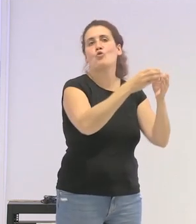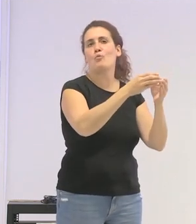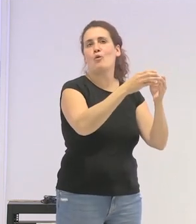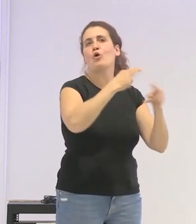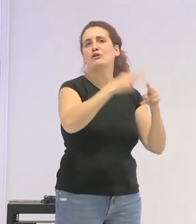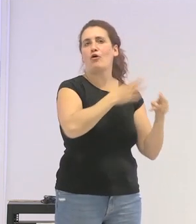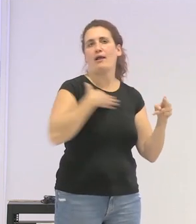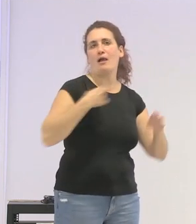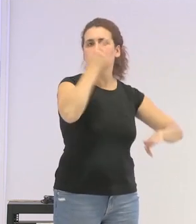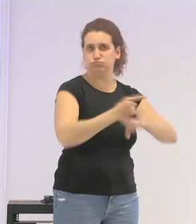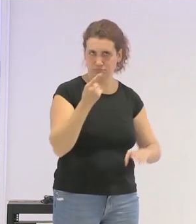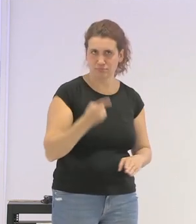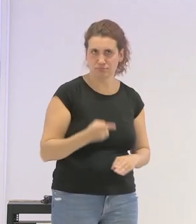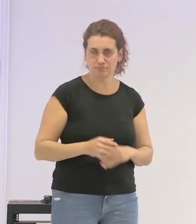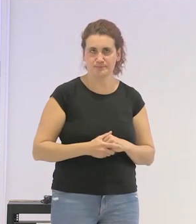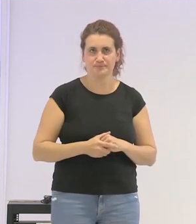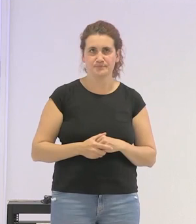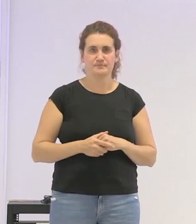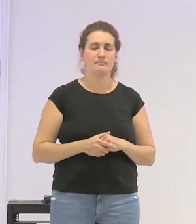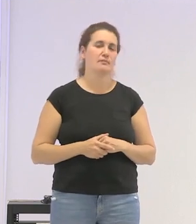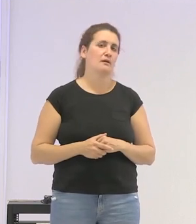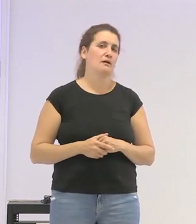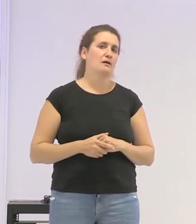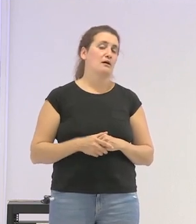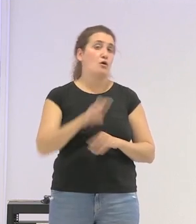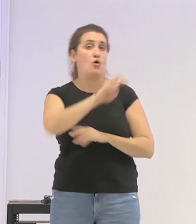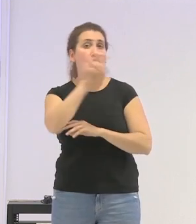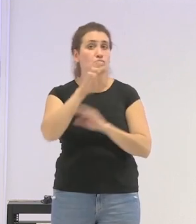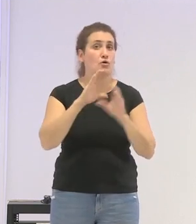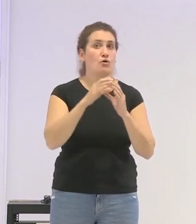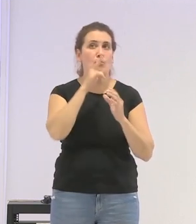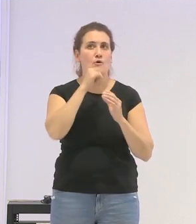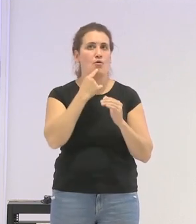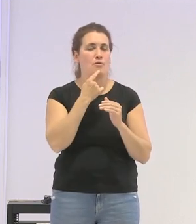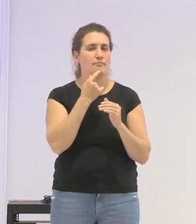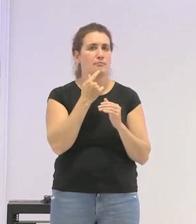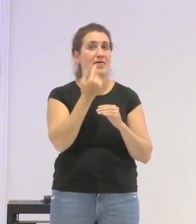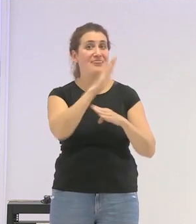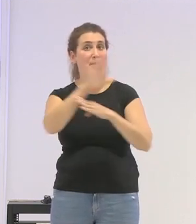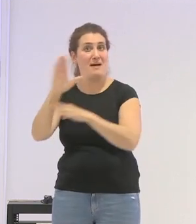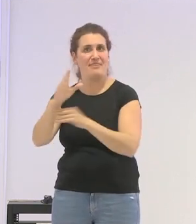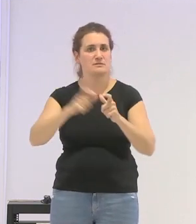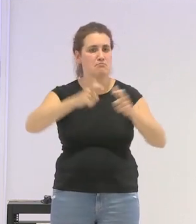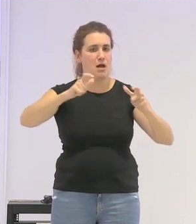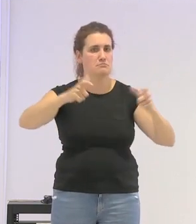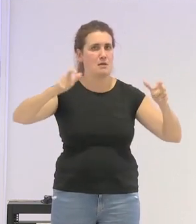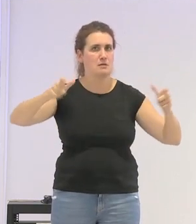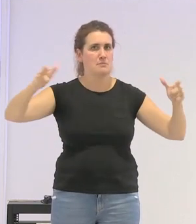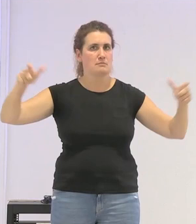All Poland Women Strike, acabó ampliando sus demandas para pedir también derechos